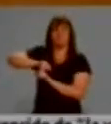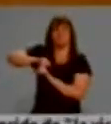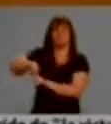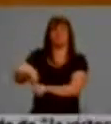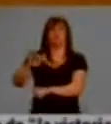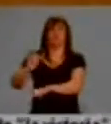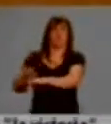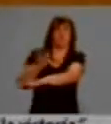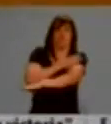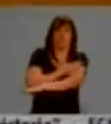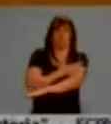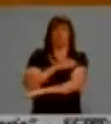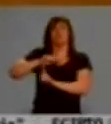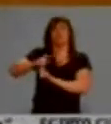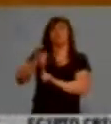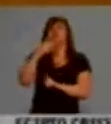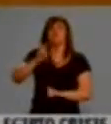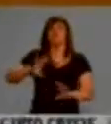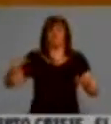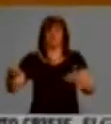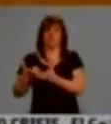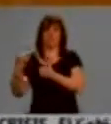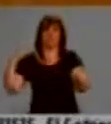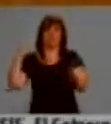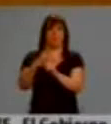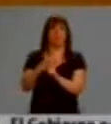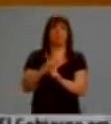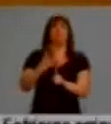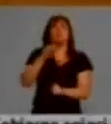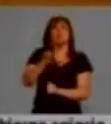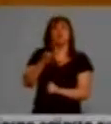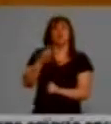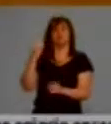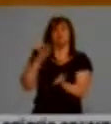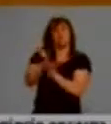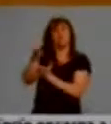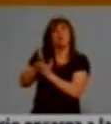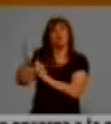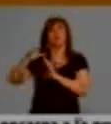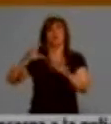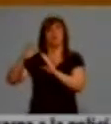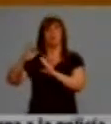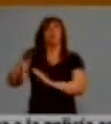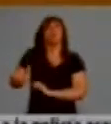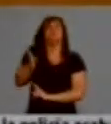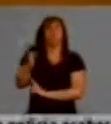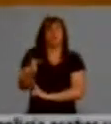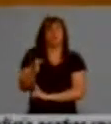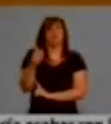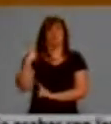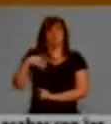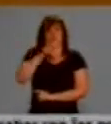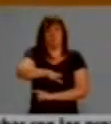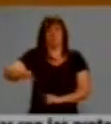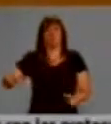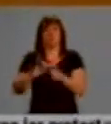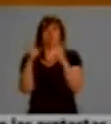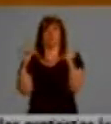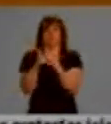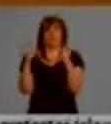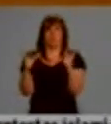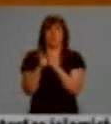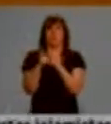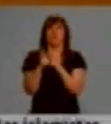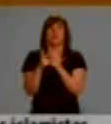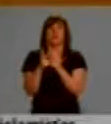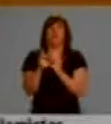fuerzas políticas de la oposición, presionado por los medios de comunicación y también presionado por la propia ciudadanía.